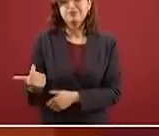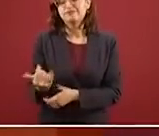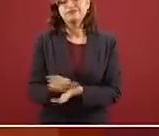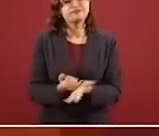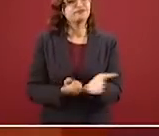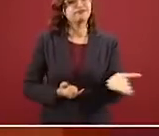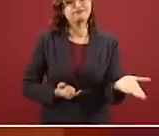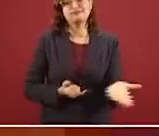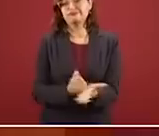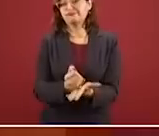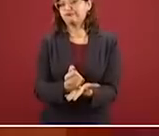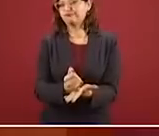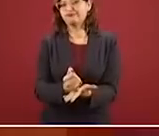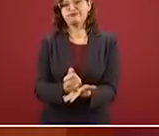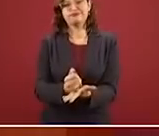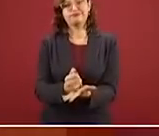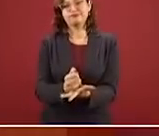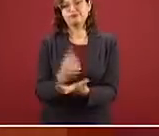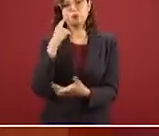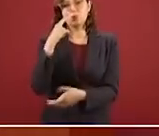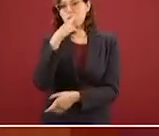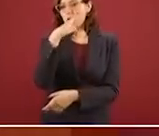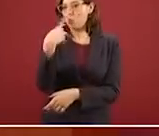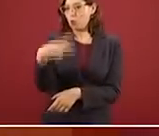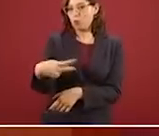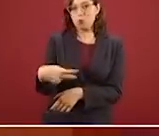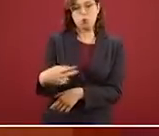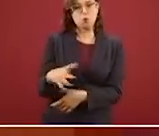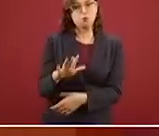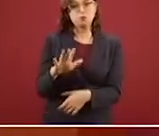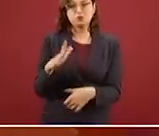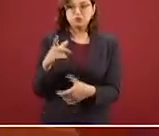resuelva de acuerdo a sus problemas,